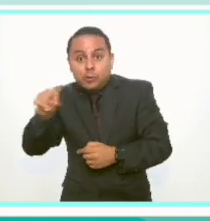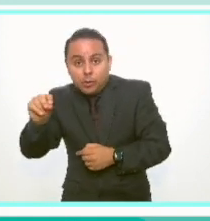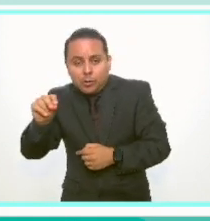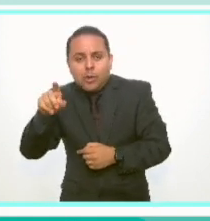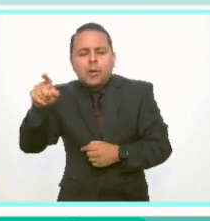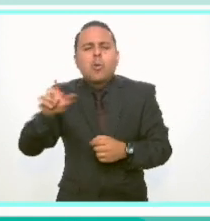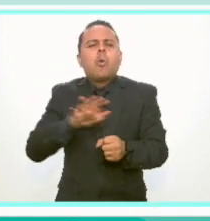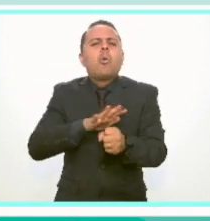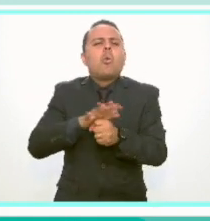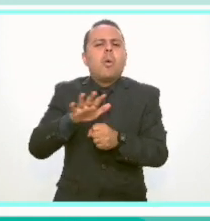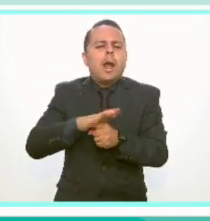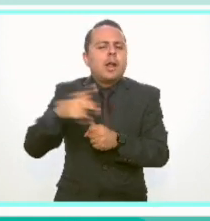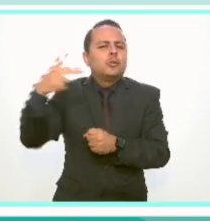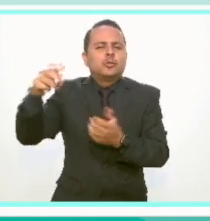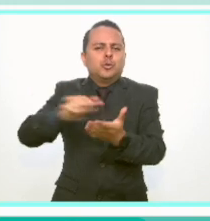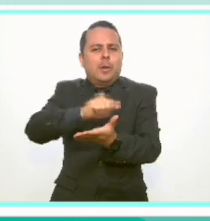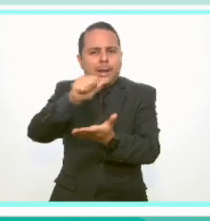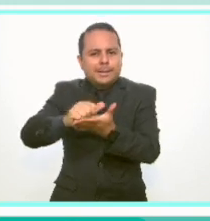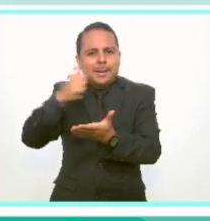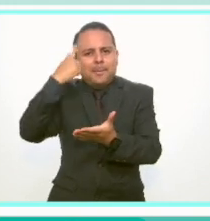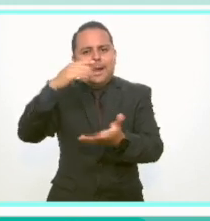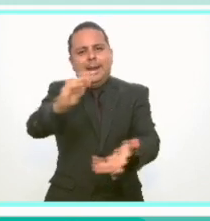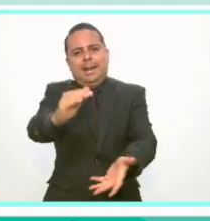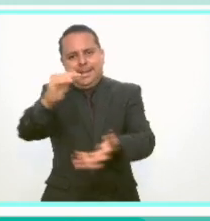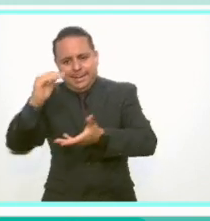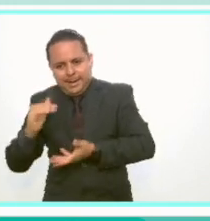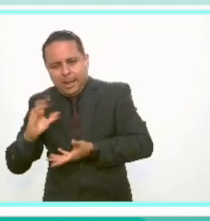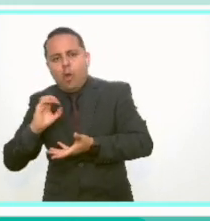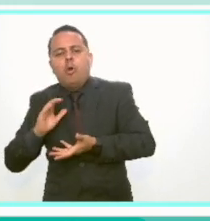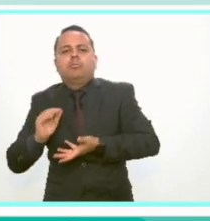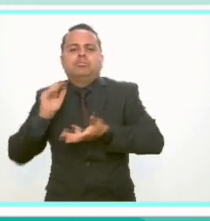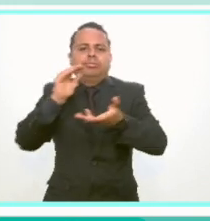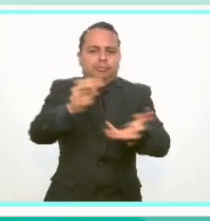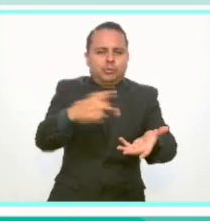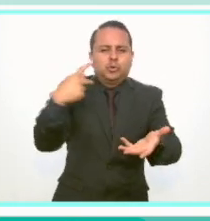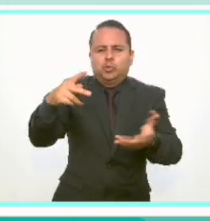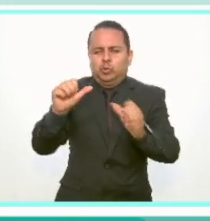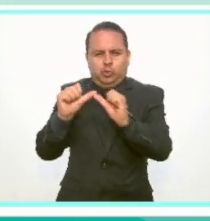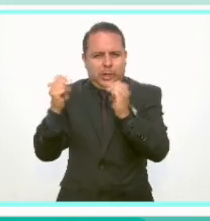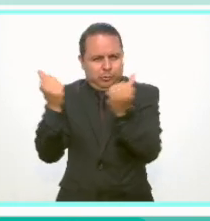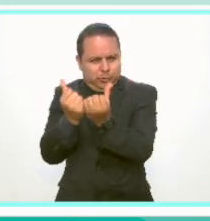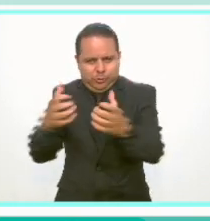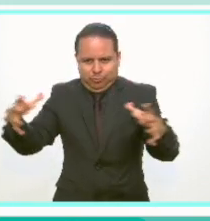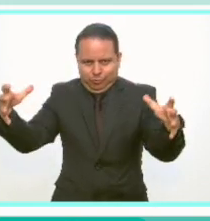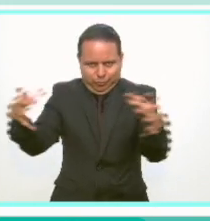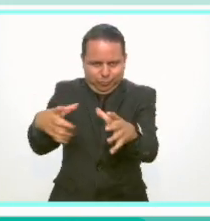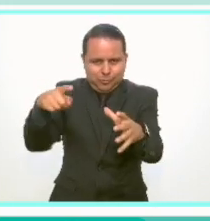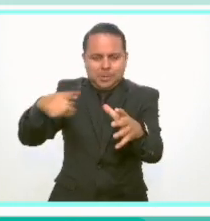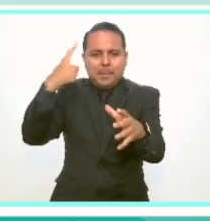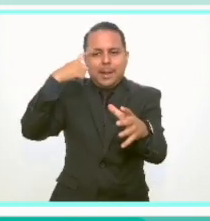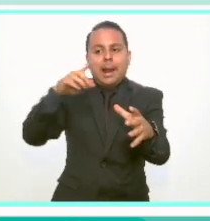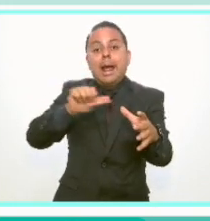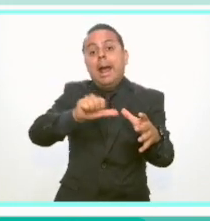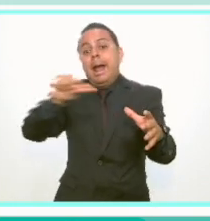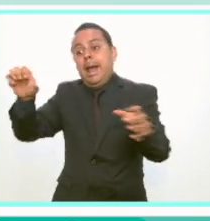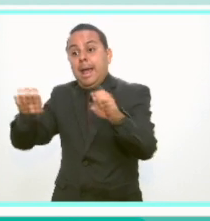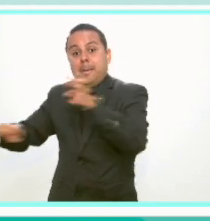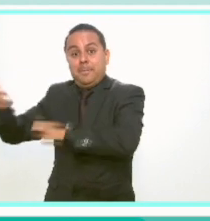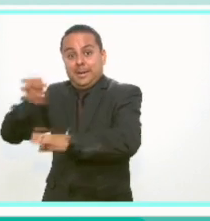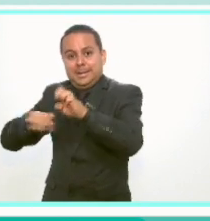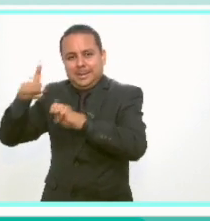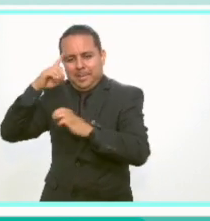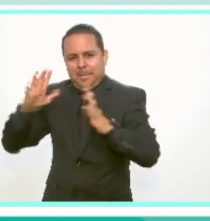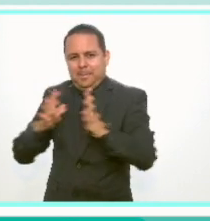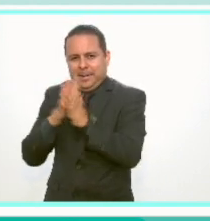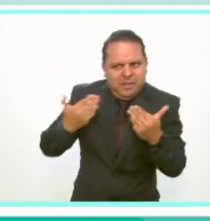de la entrega-recepción de Fonatur Tren Maya SADCB a la empresa de participación